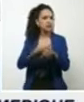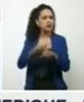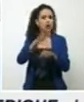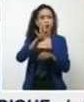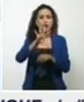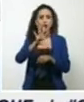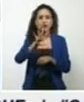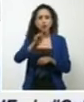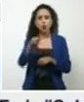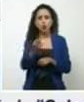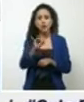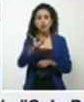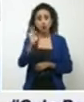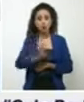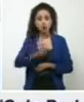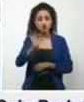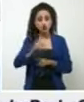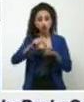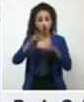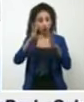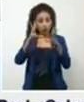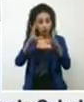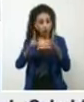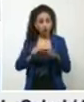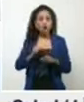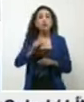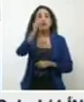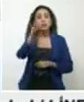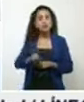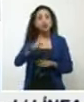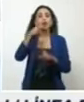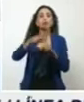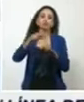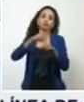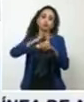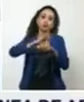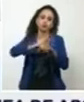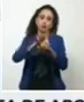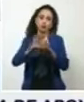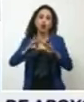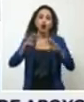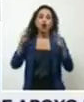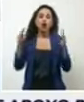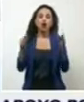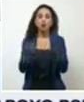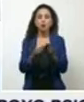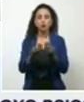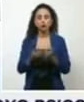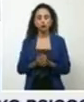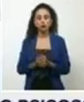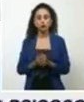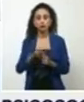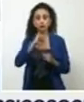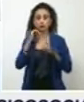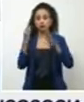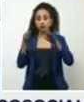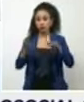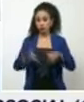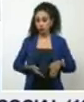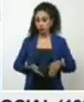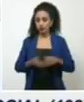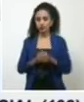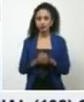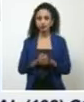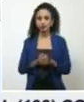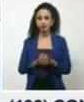45,7% del total de los casos reportados en el mundo. Se fallecieron en la región